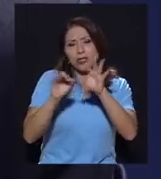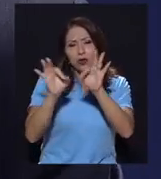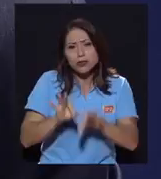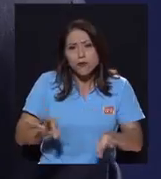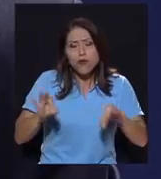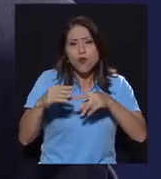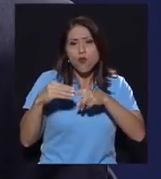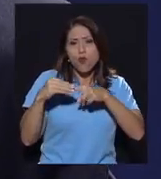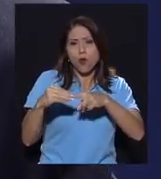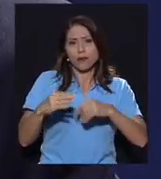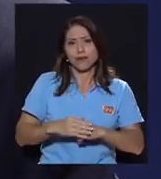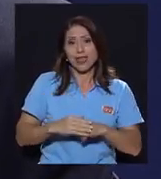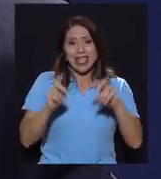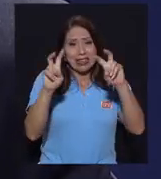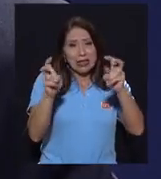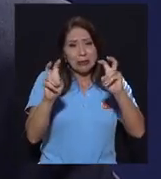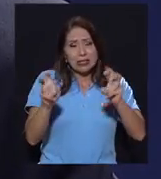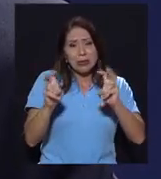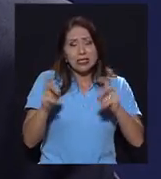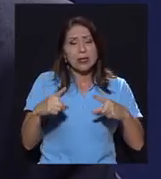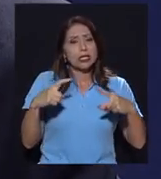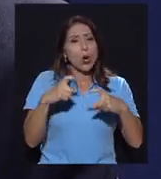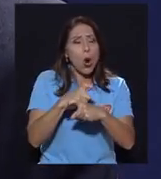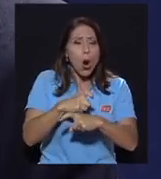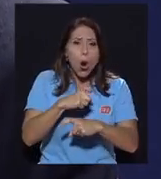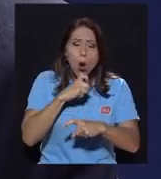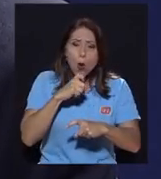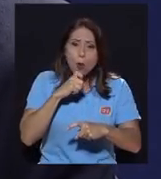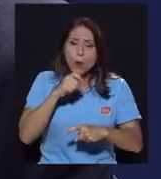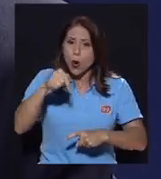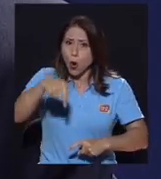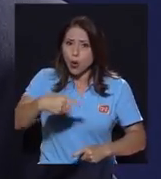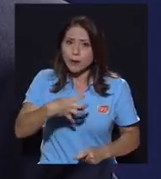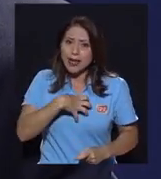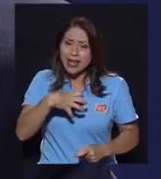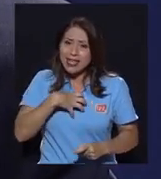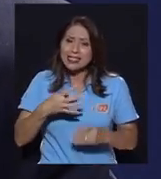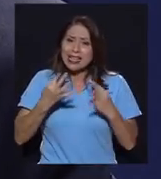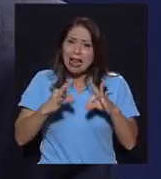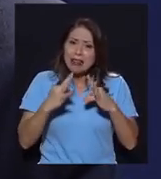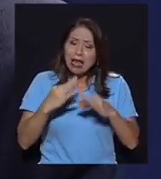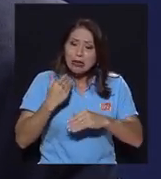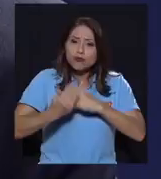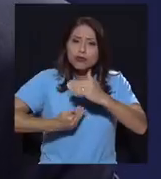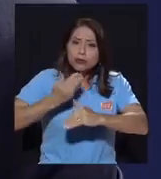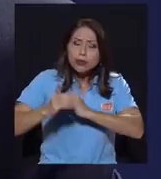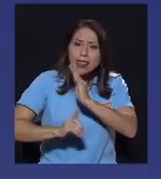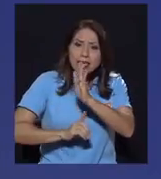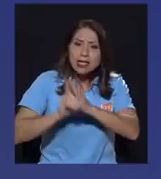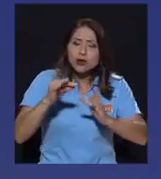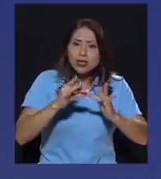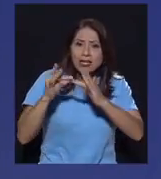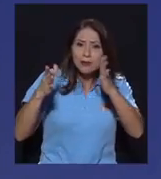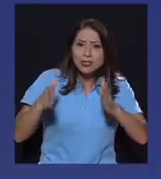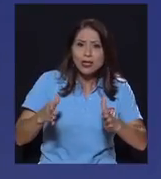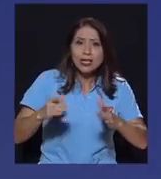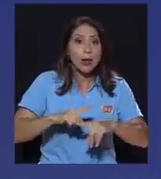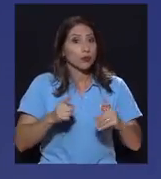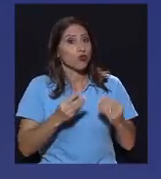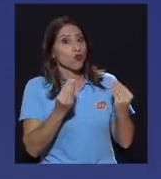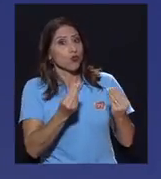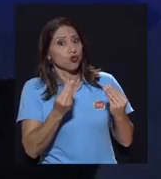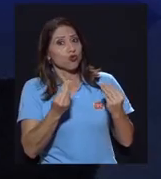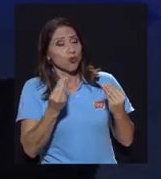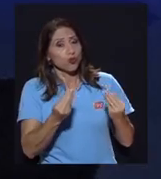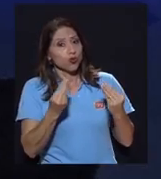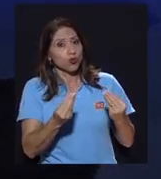y la complejidad de los temas hoy merece tratar de ir desarrollando especialistas en algunas áreas los varios que son muchos son músicos